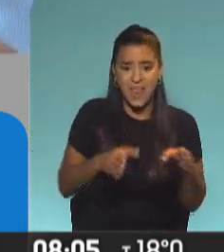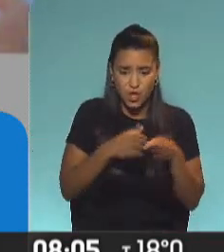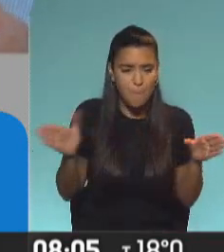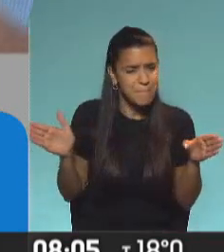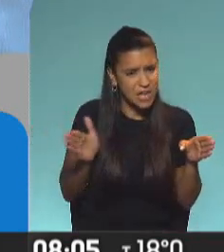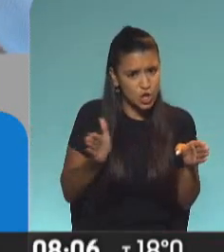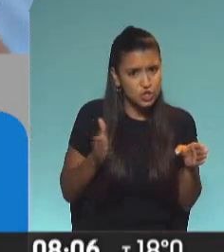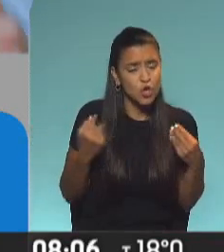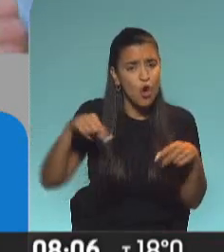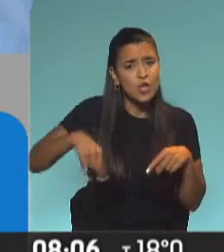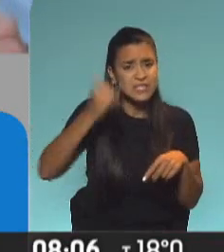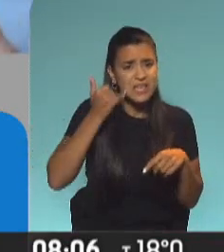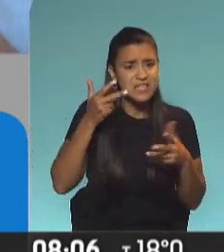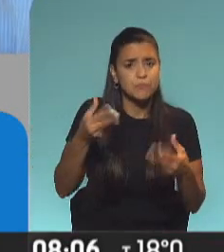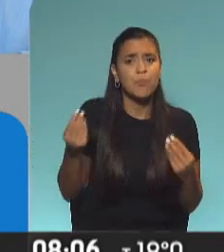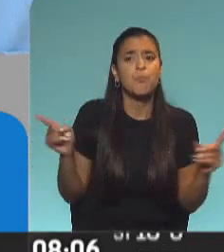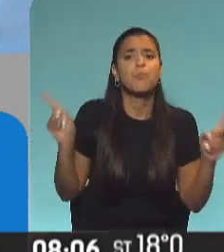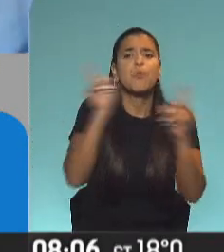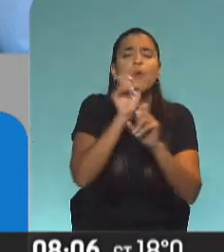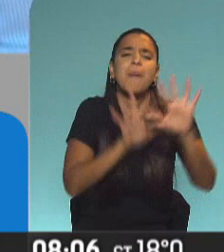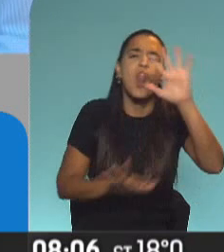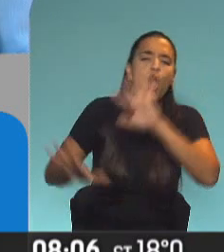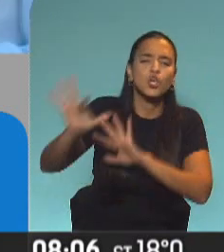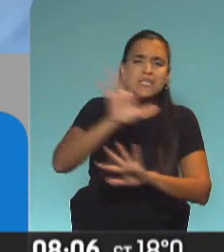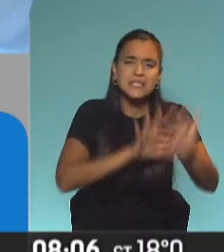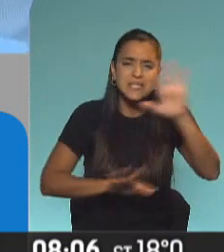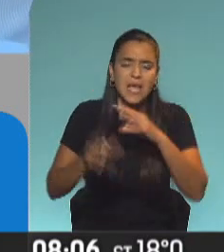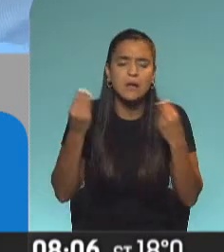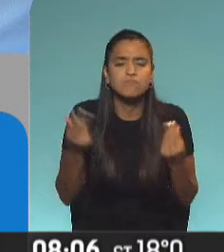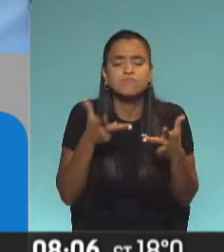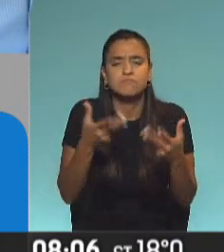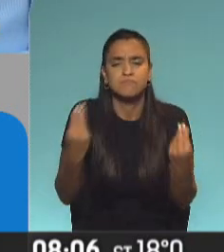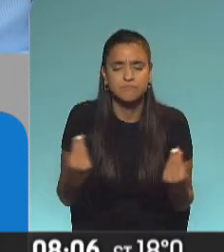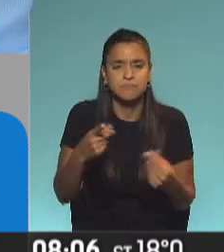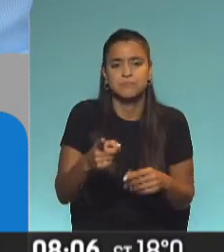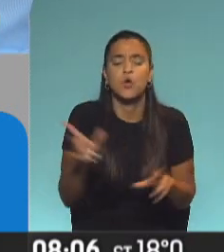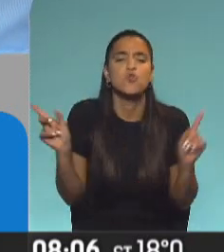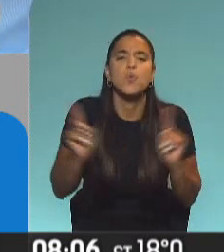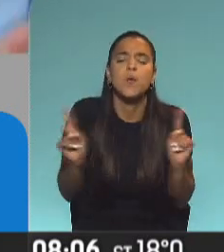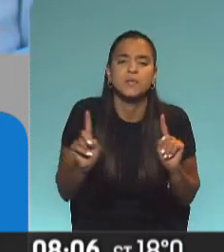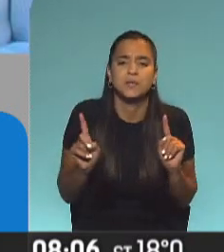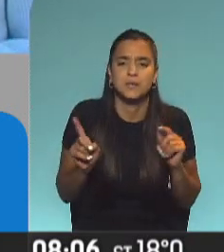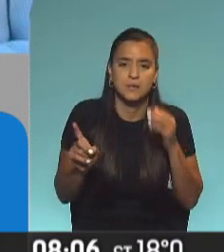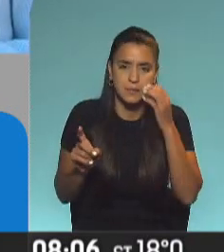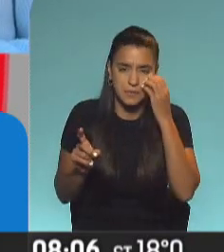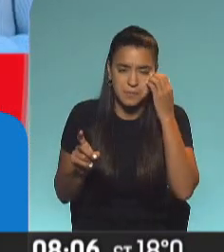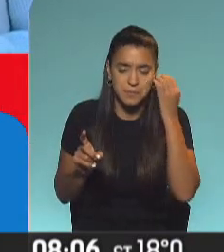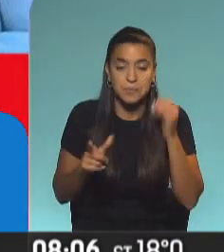hoy ya estamos hablando de un problema de logística. ¿Qué quiero decir con esto? De ninguna manera me parece que sería